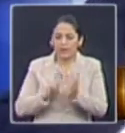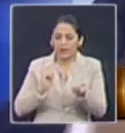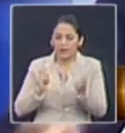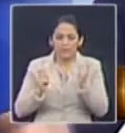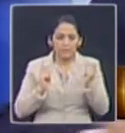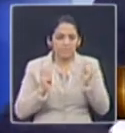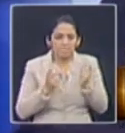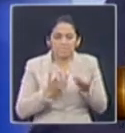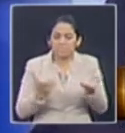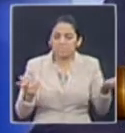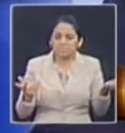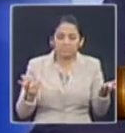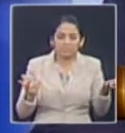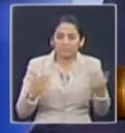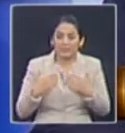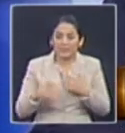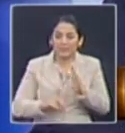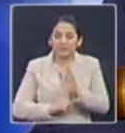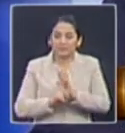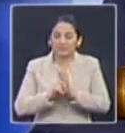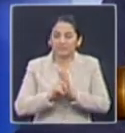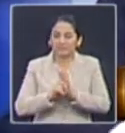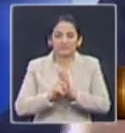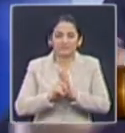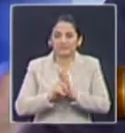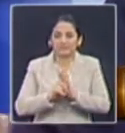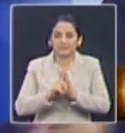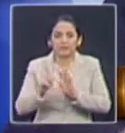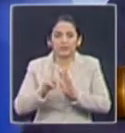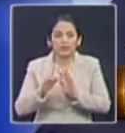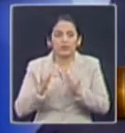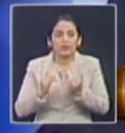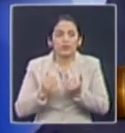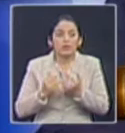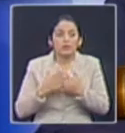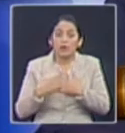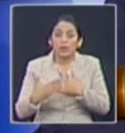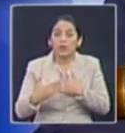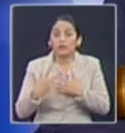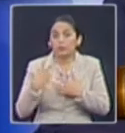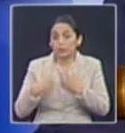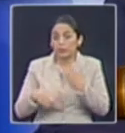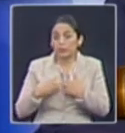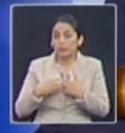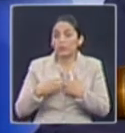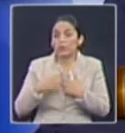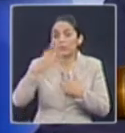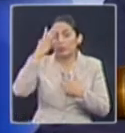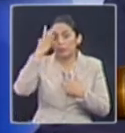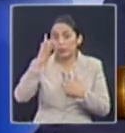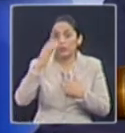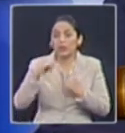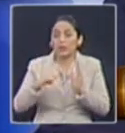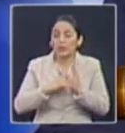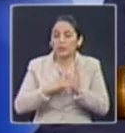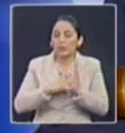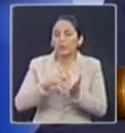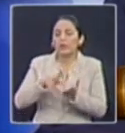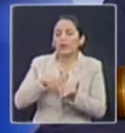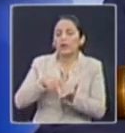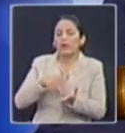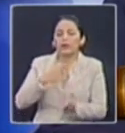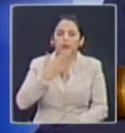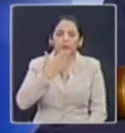leyes y cómo va a terminar. Y luego después, pues, también generaría un problema fiscal, porque claro, el presupuesto general del Estado, al estar establecido